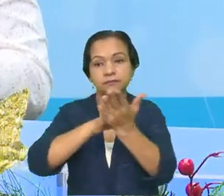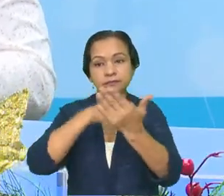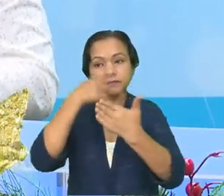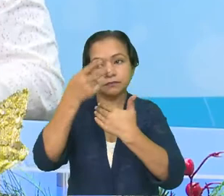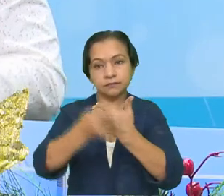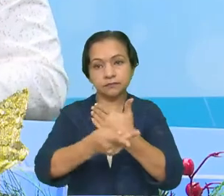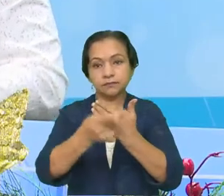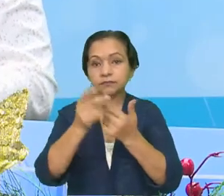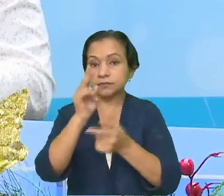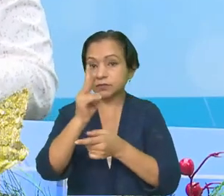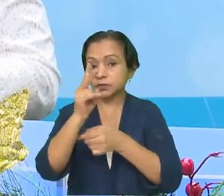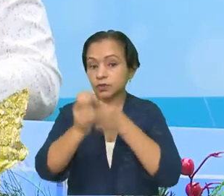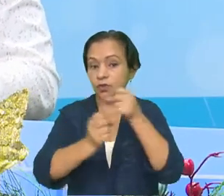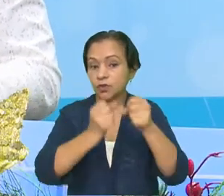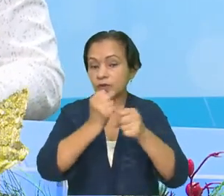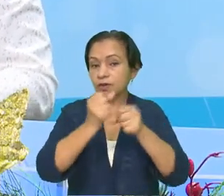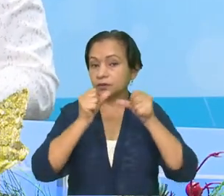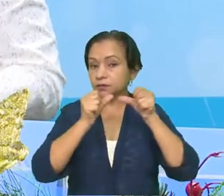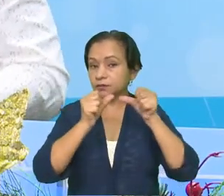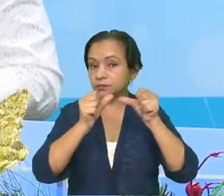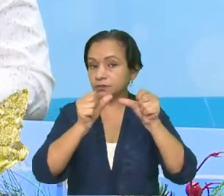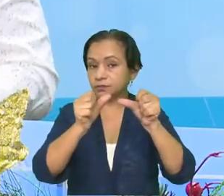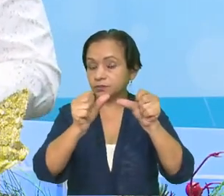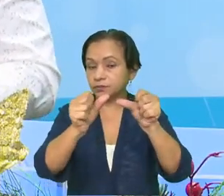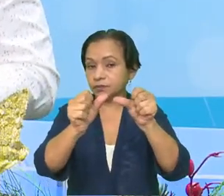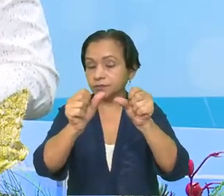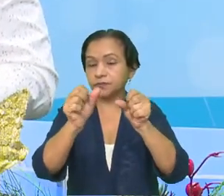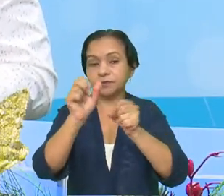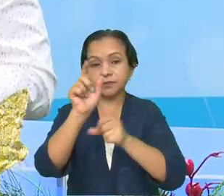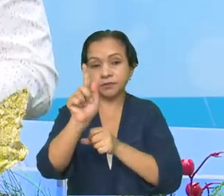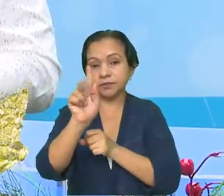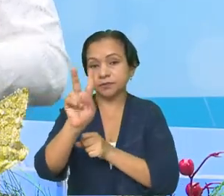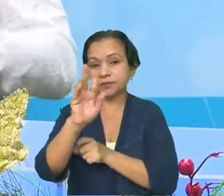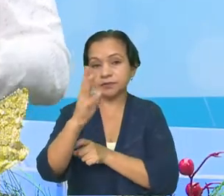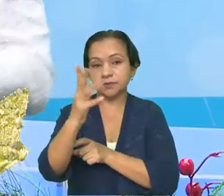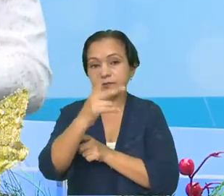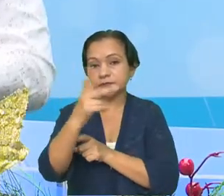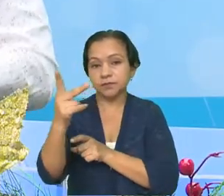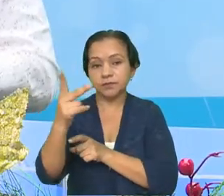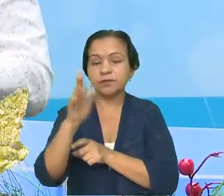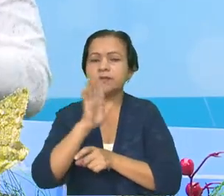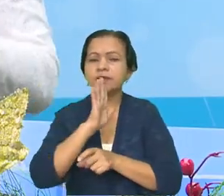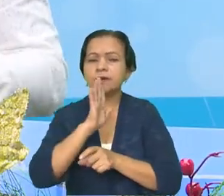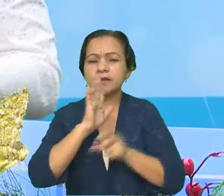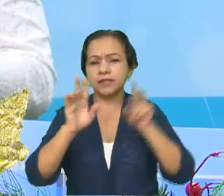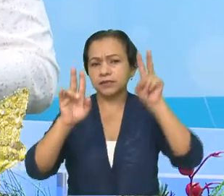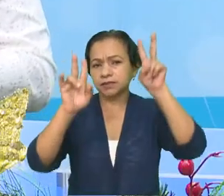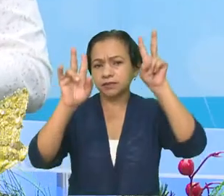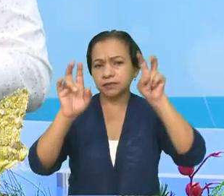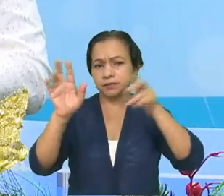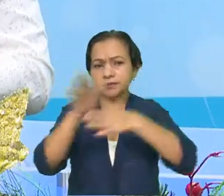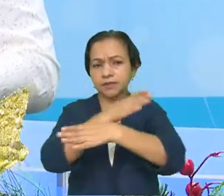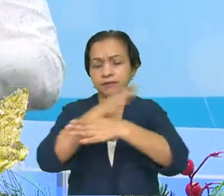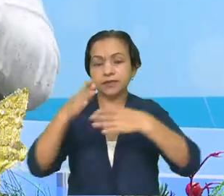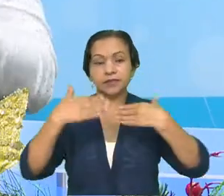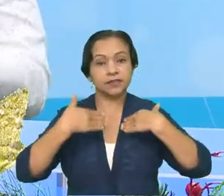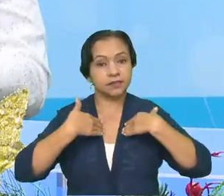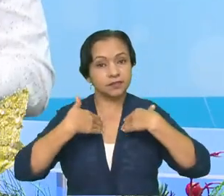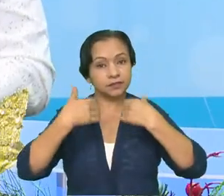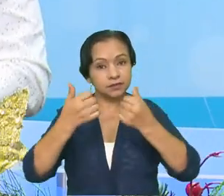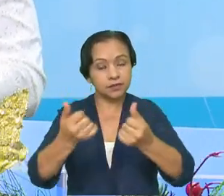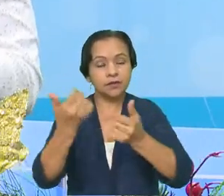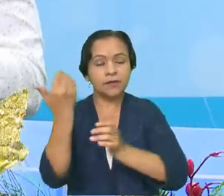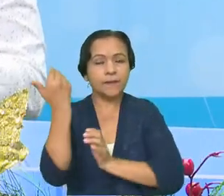ya 2 años de producir, de transmitir en el canal parlamentario para hablar de esos temas de salud que afectan, o